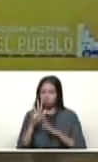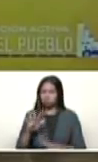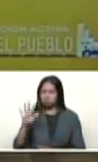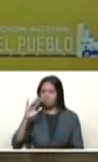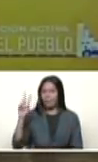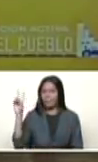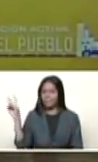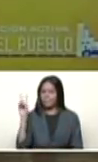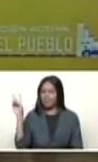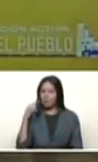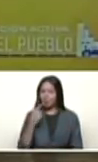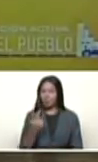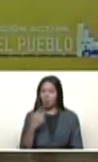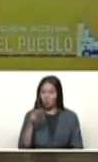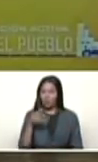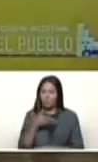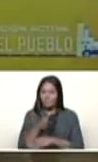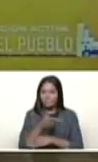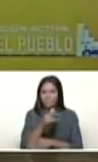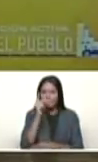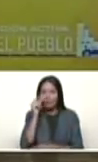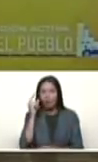digo a ustedes, pescadores y pescadoras,